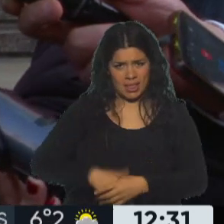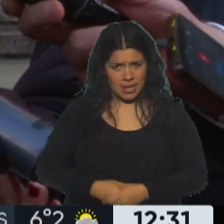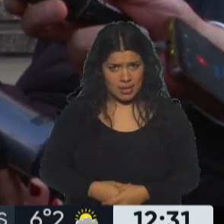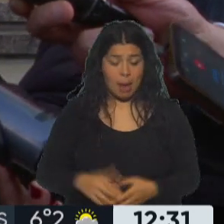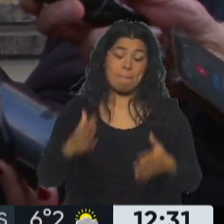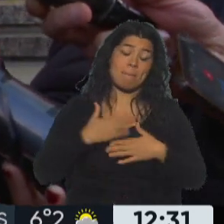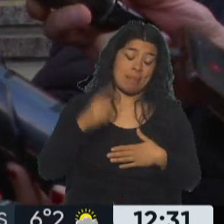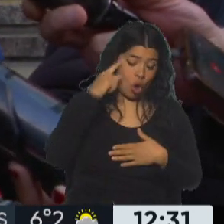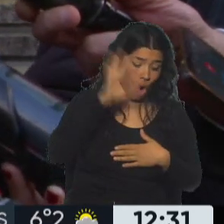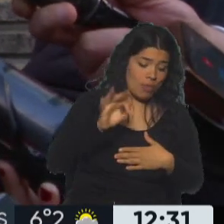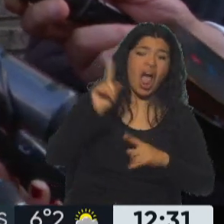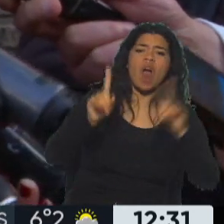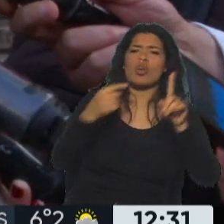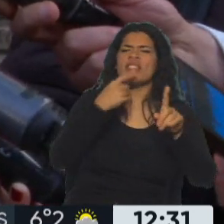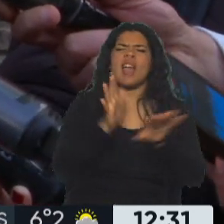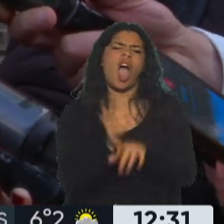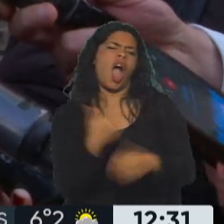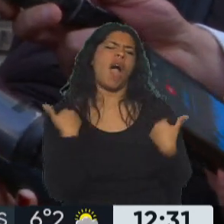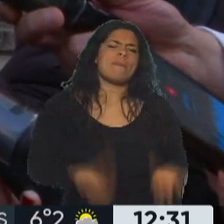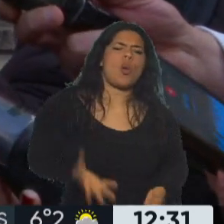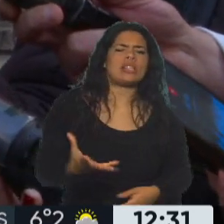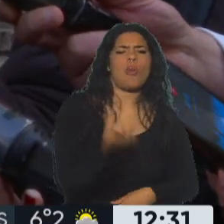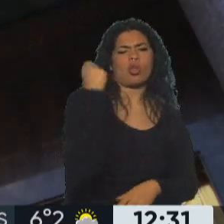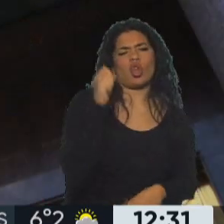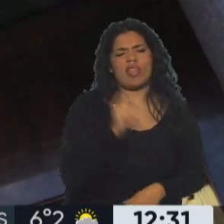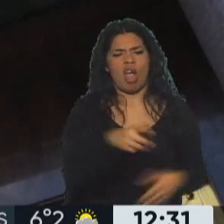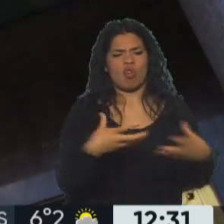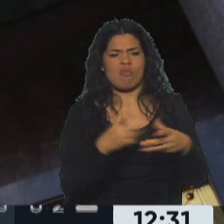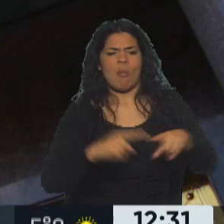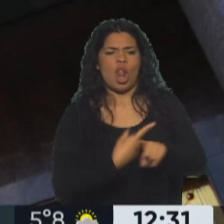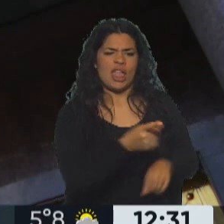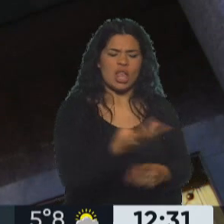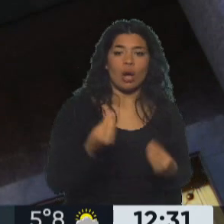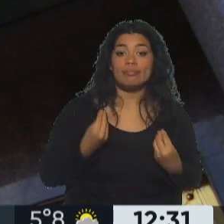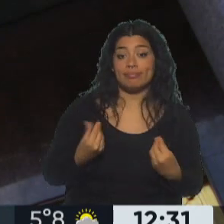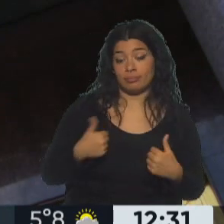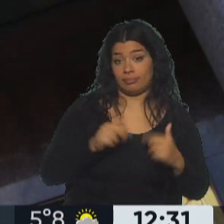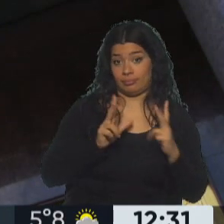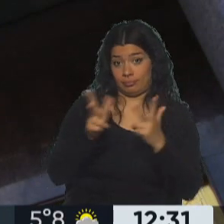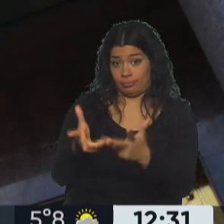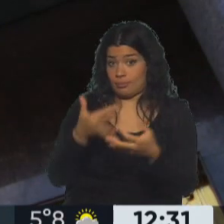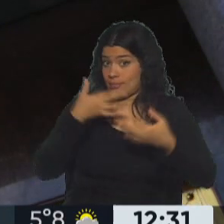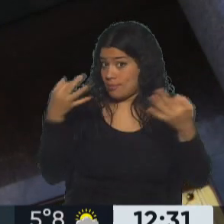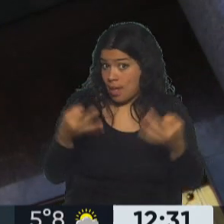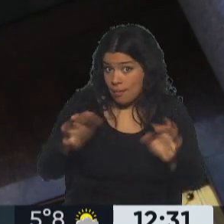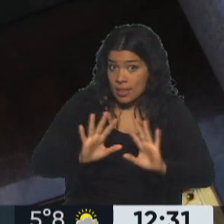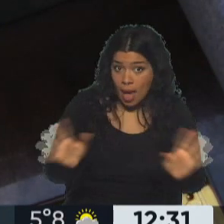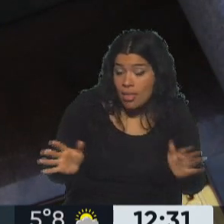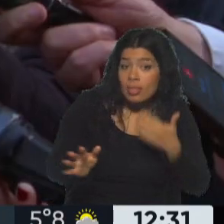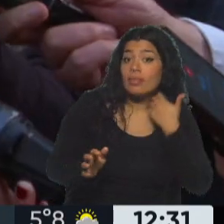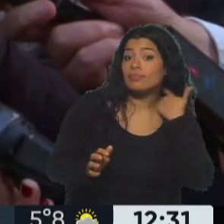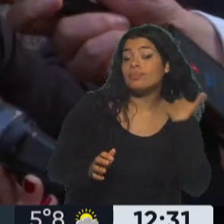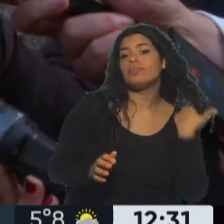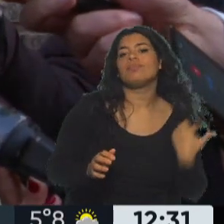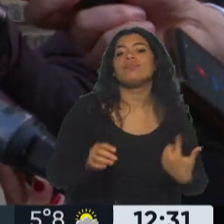que dicen oportunismo y demás, les vuelvo a repetir, esto en la cabeza de Sergio y en su iniciativa política